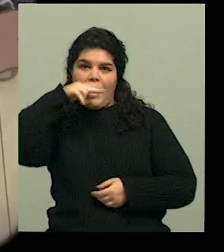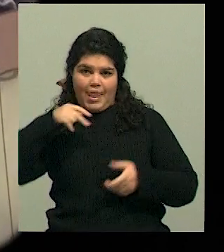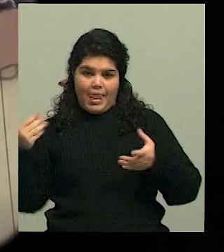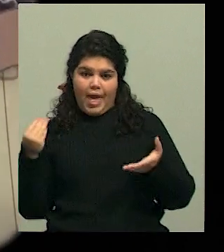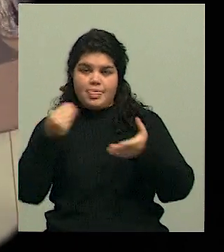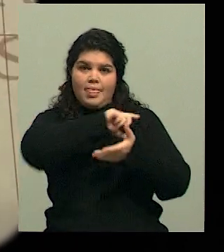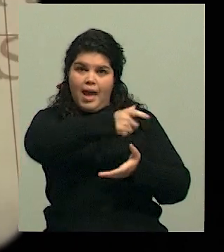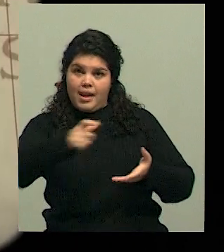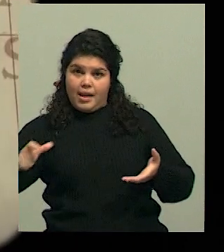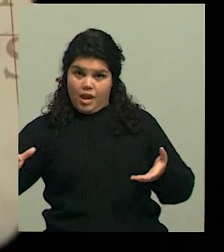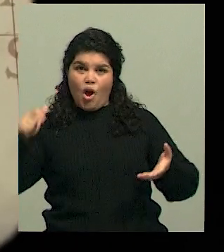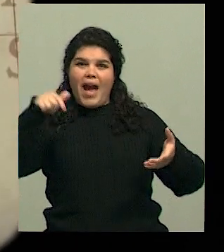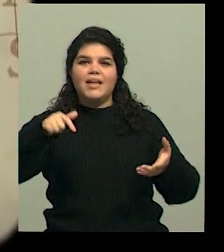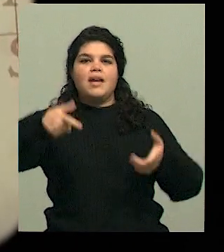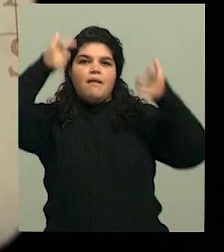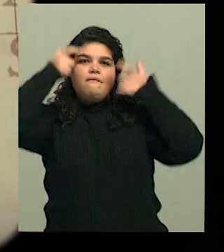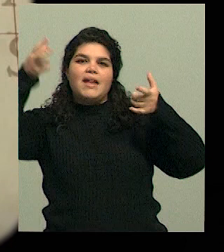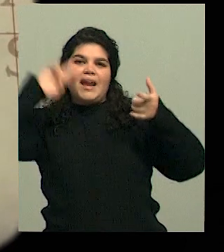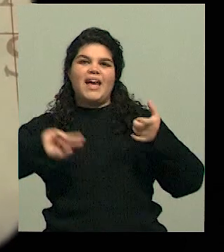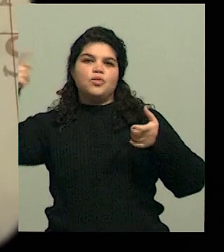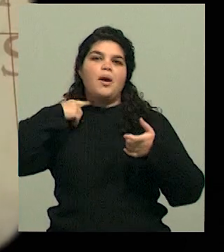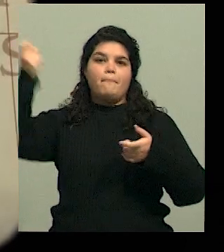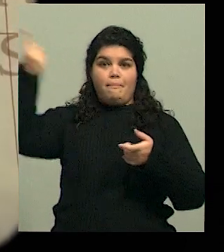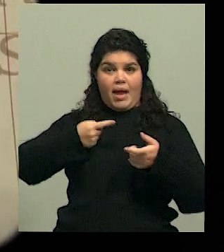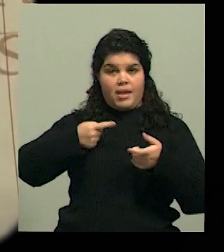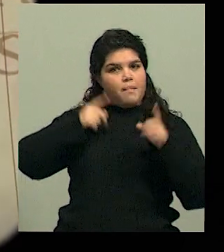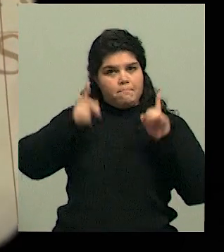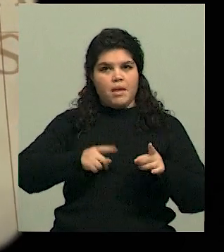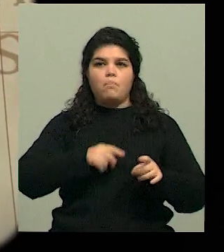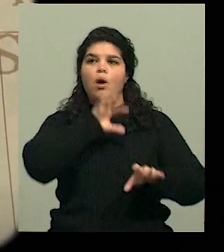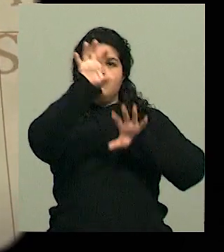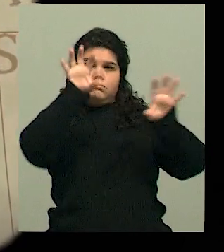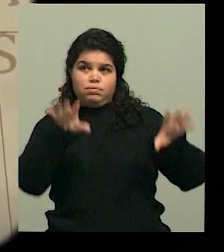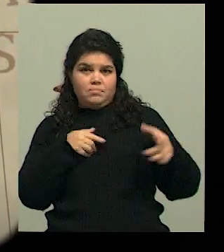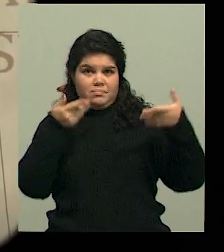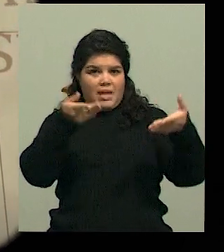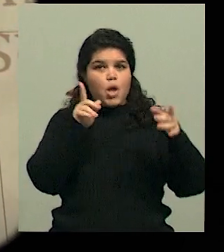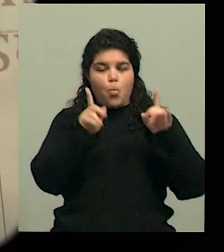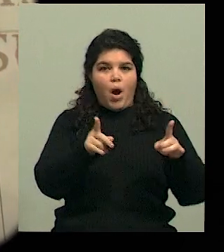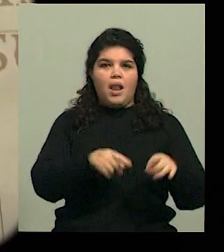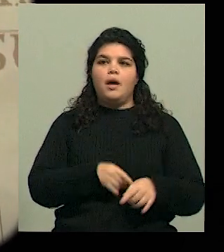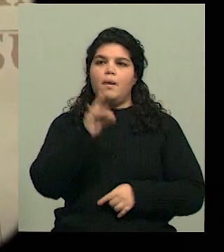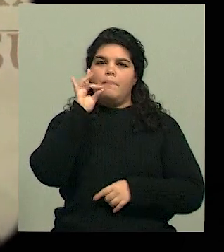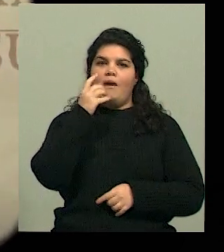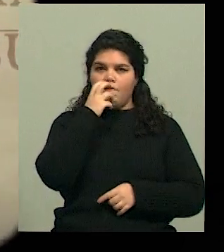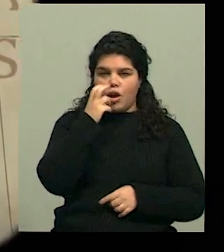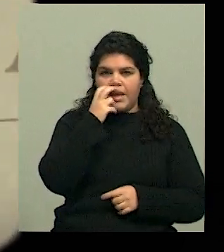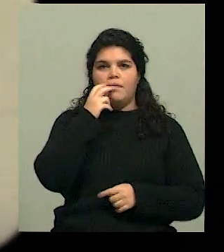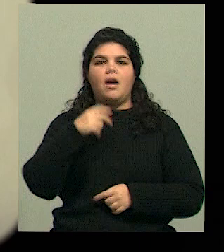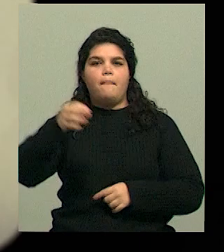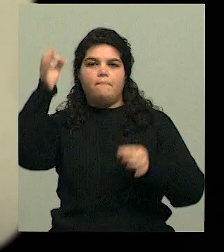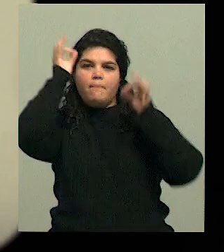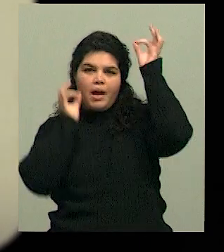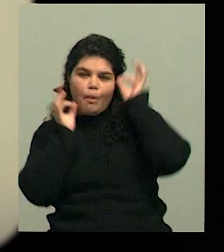ocupaba Argentina, el actual país de Uruguay, de Paraguay, Bolivia y el norte de Chile, ¿sí? No todas las partes